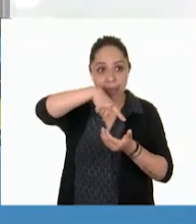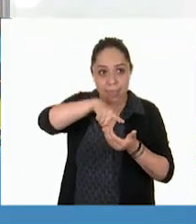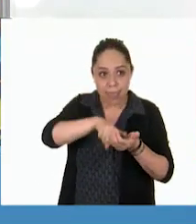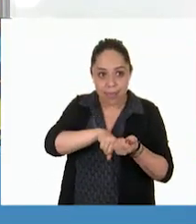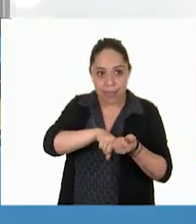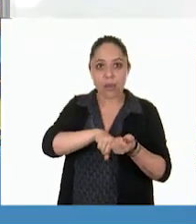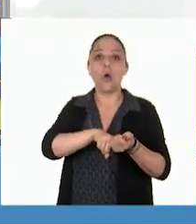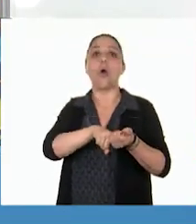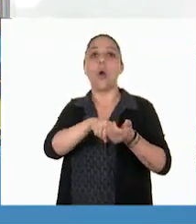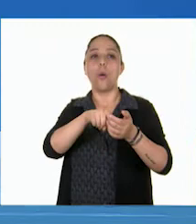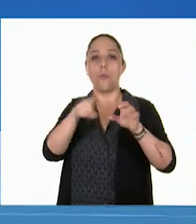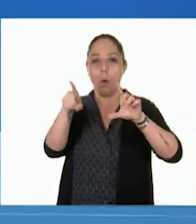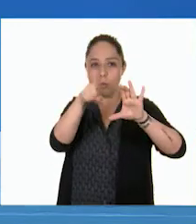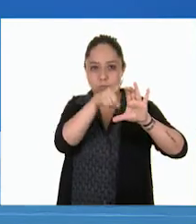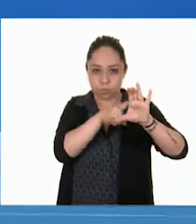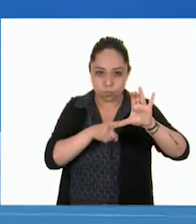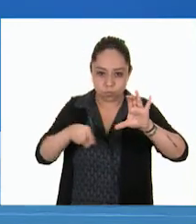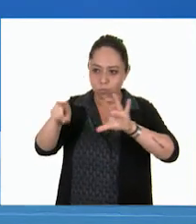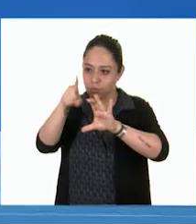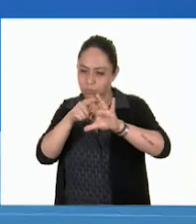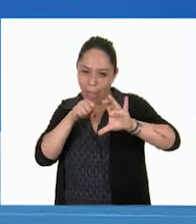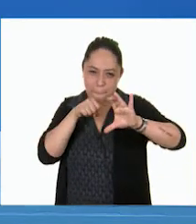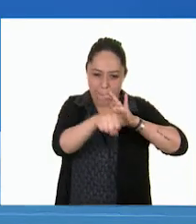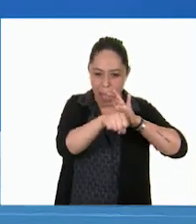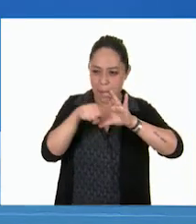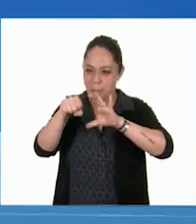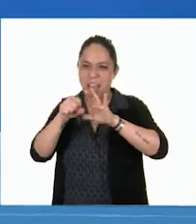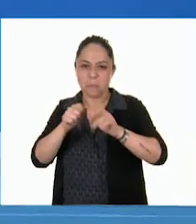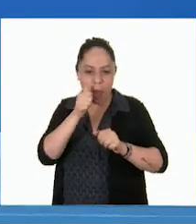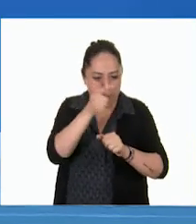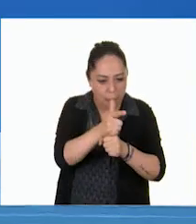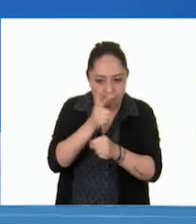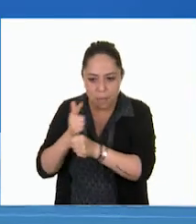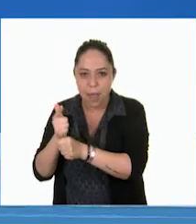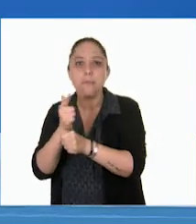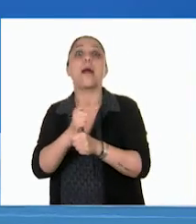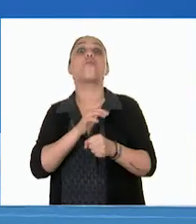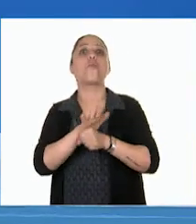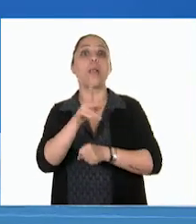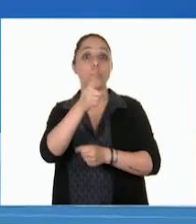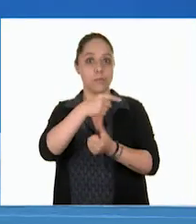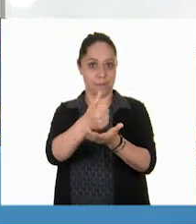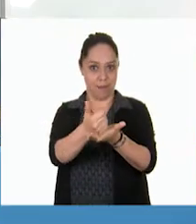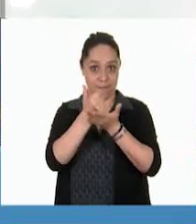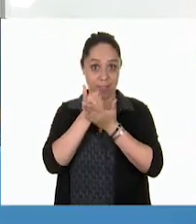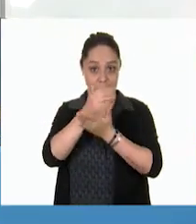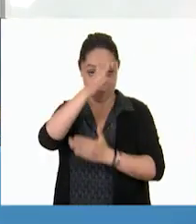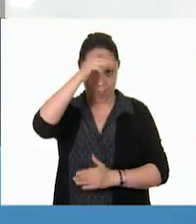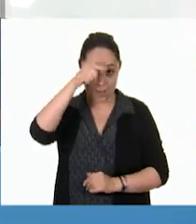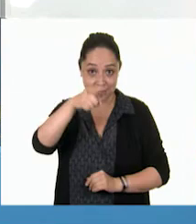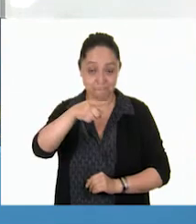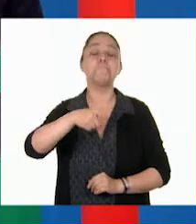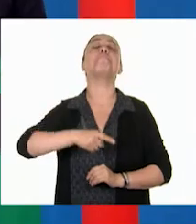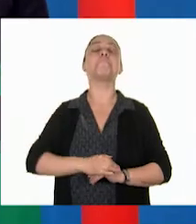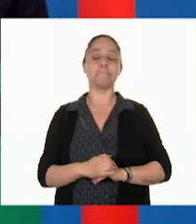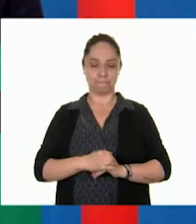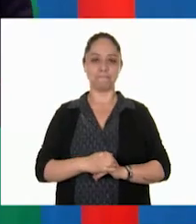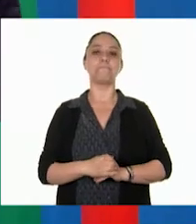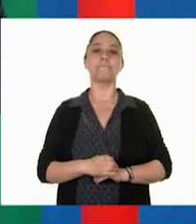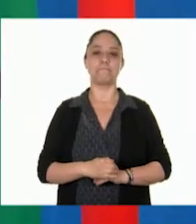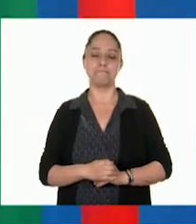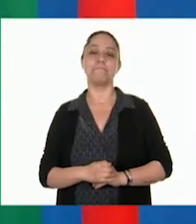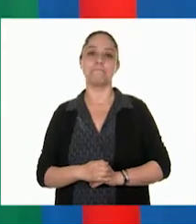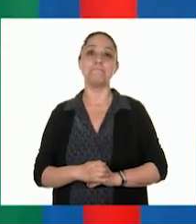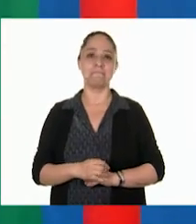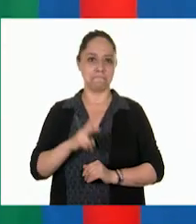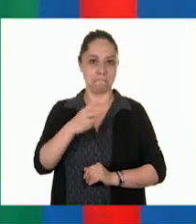el interior de cada color. Para eso, me van a ayudar. ¿De acuerdo? De acuerdo, maestra. Muy bien.